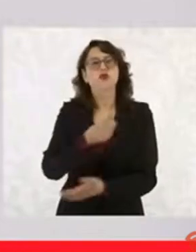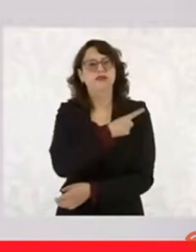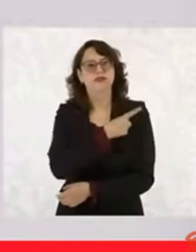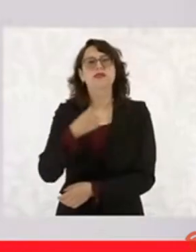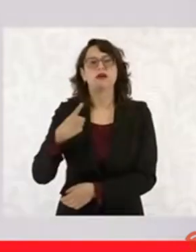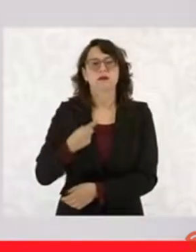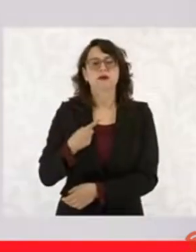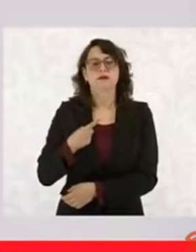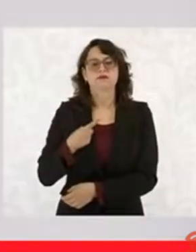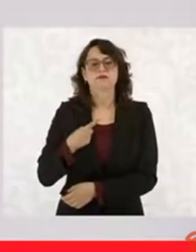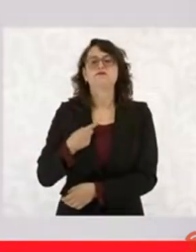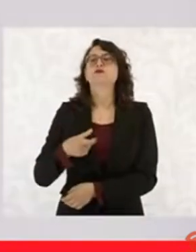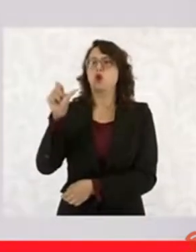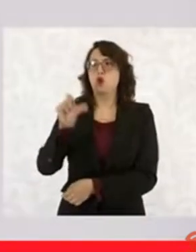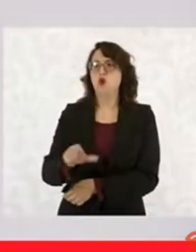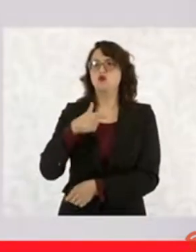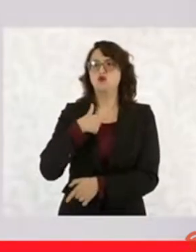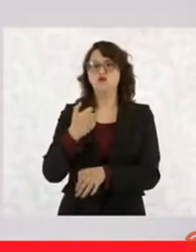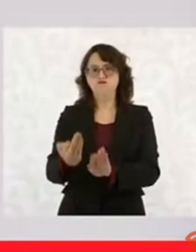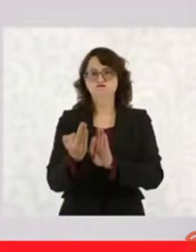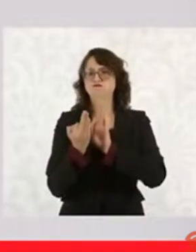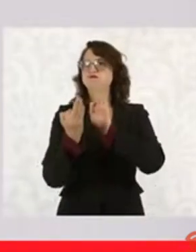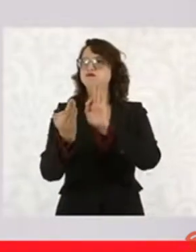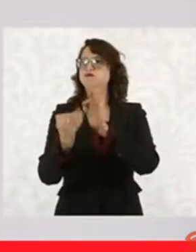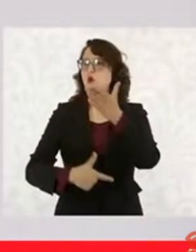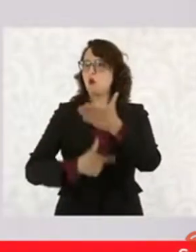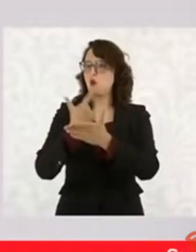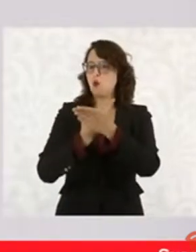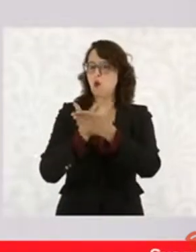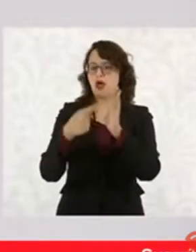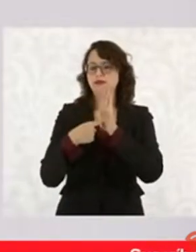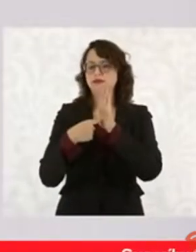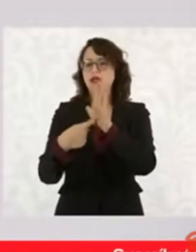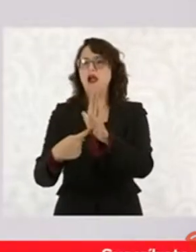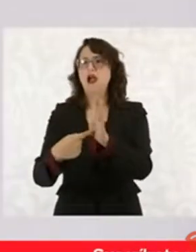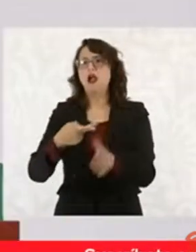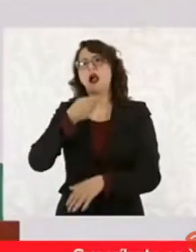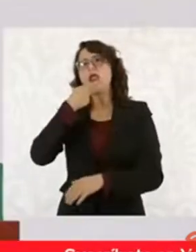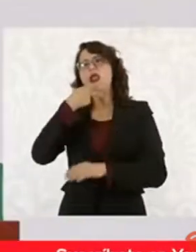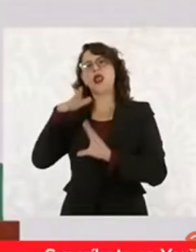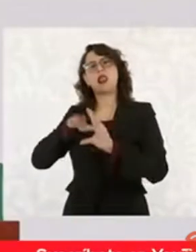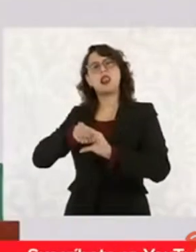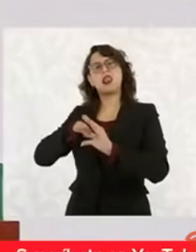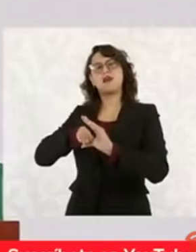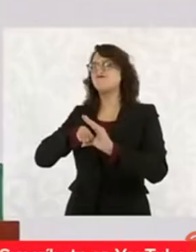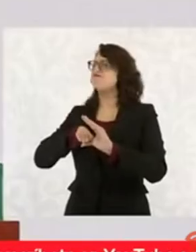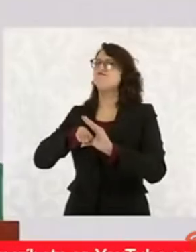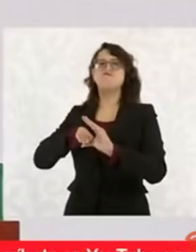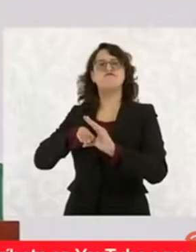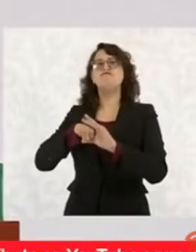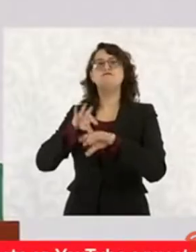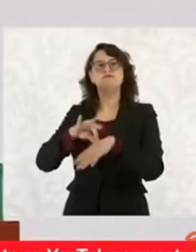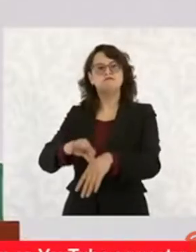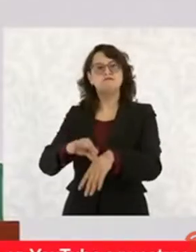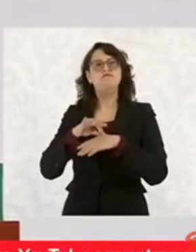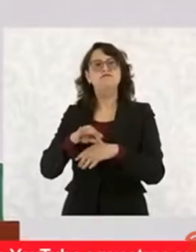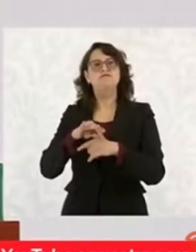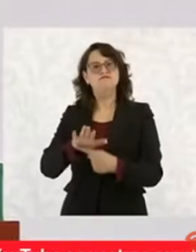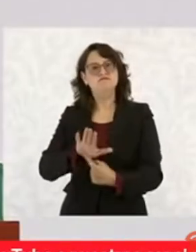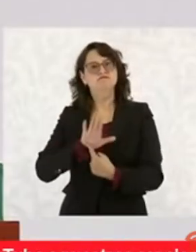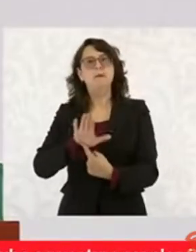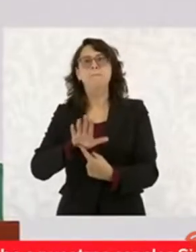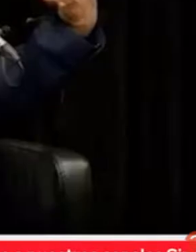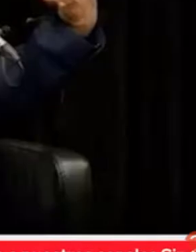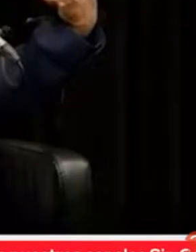había obtenido la banda presidencial, ¿no? Entonces, el mismísimo Fox también había estado en la necesidad de entregar su